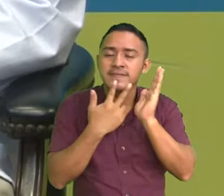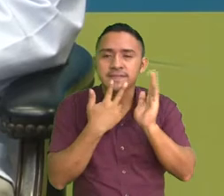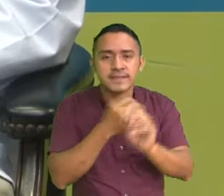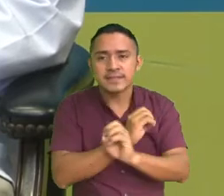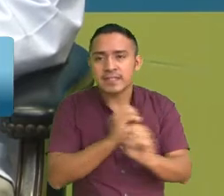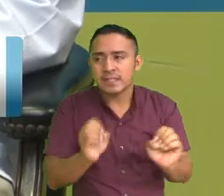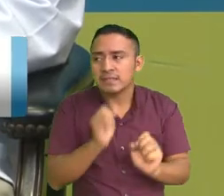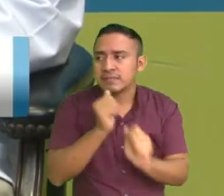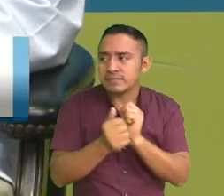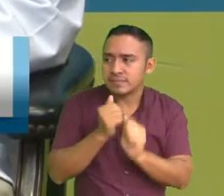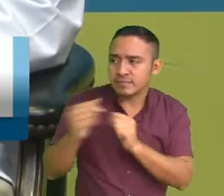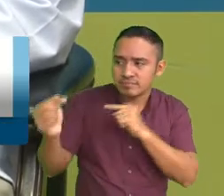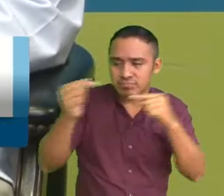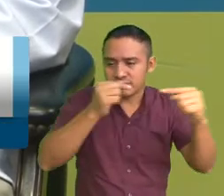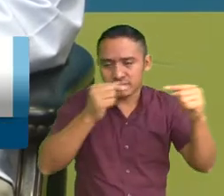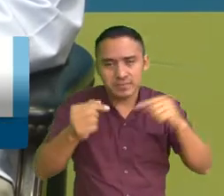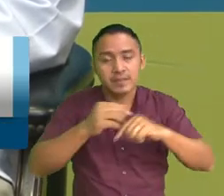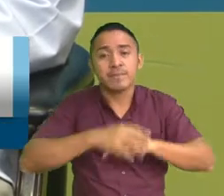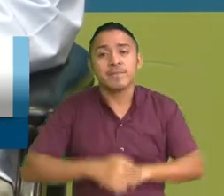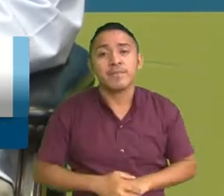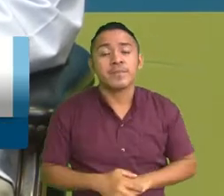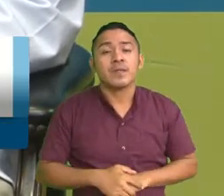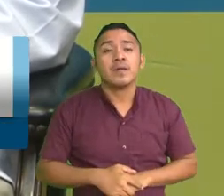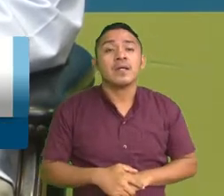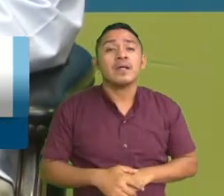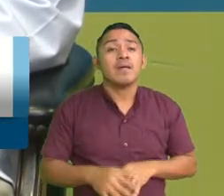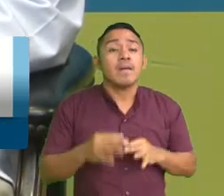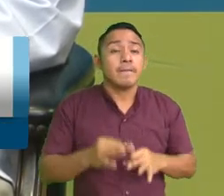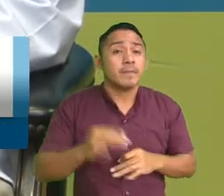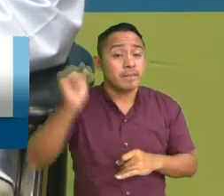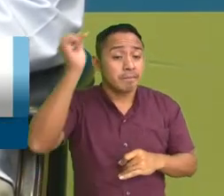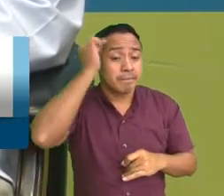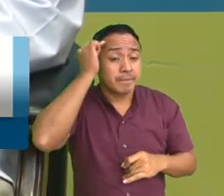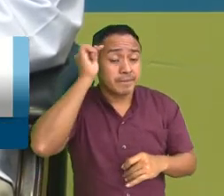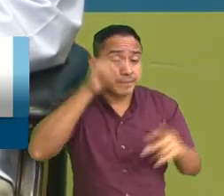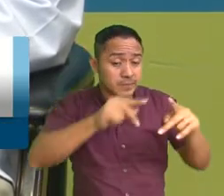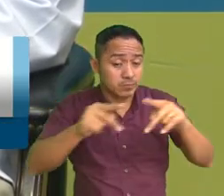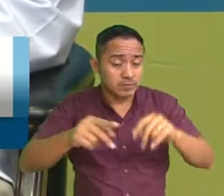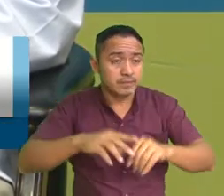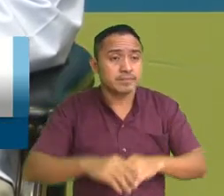por esa situación. Es más frecuente lo que la gente piensa y